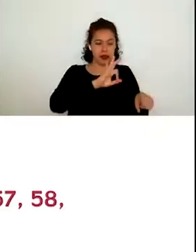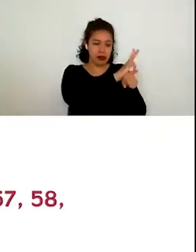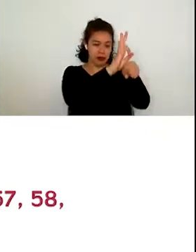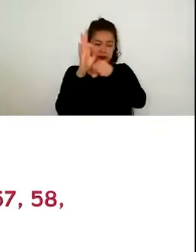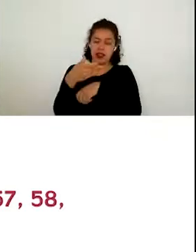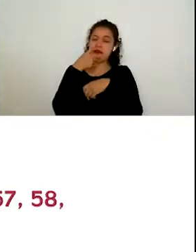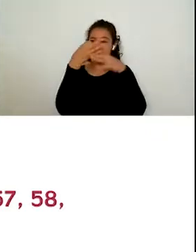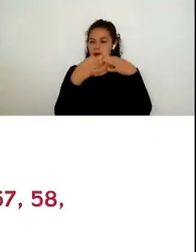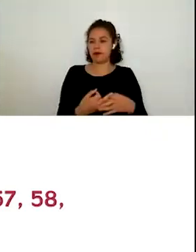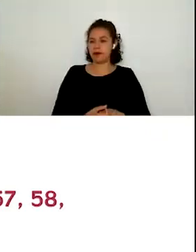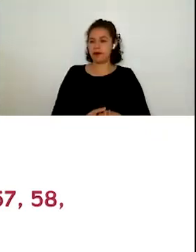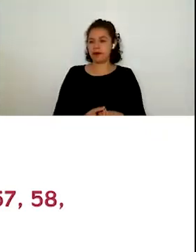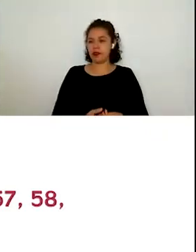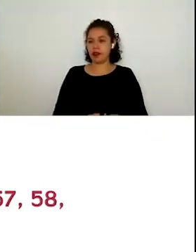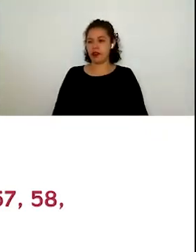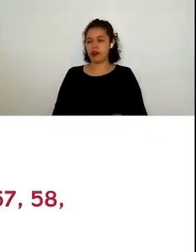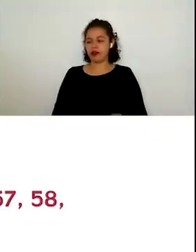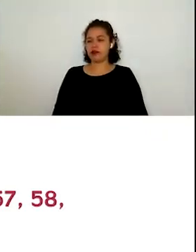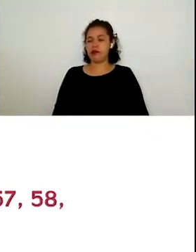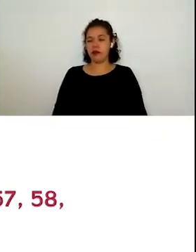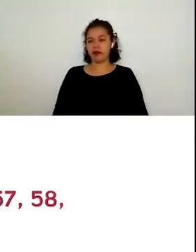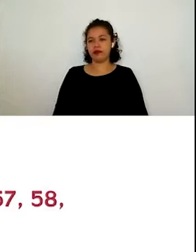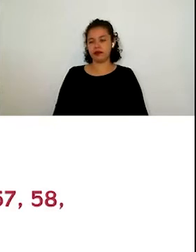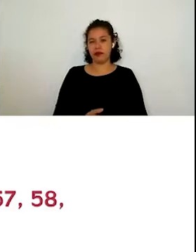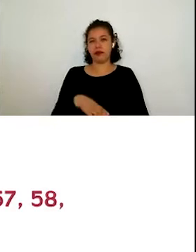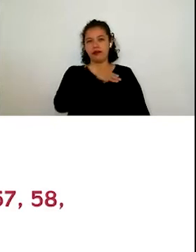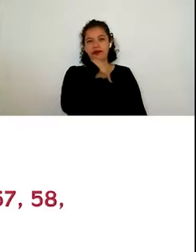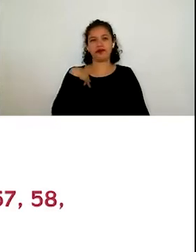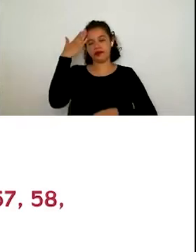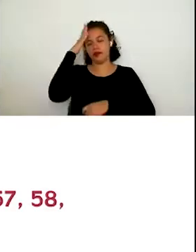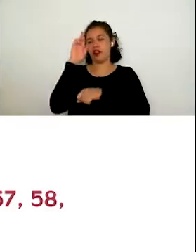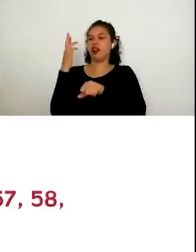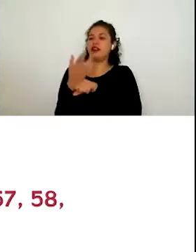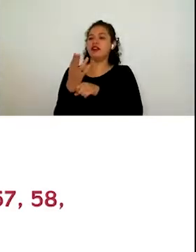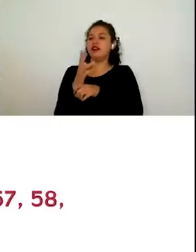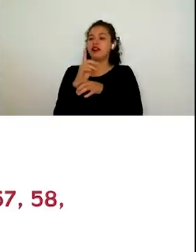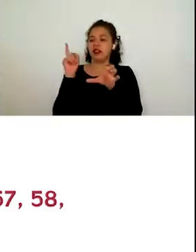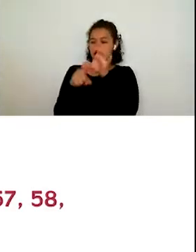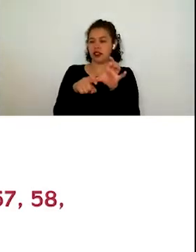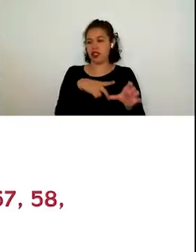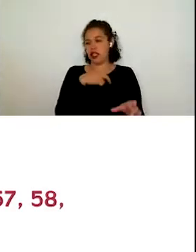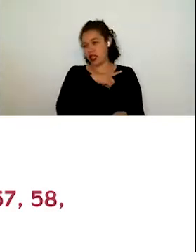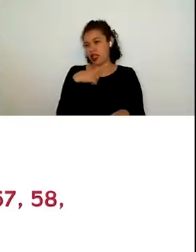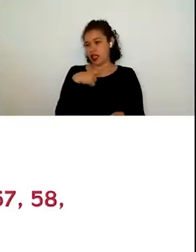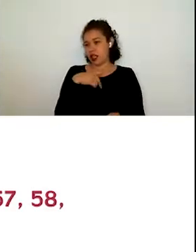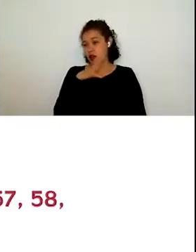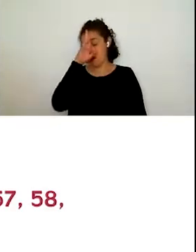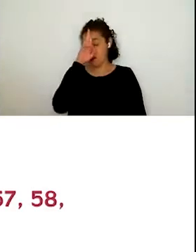Las instituciones, bueno, los miembros del patronato tienen prohibido ya sea enajenar